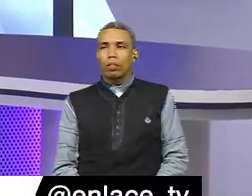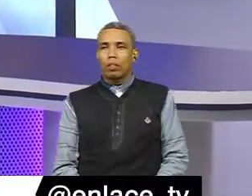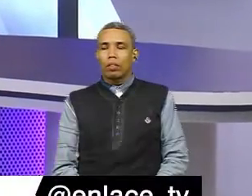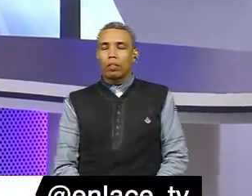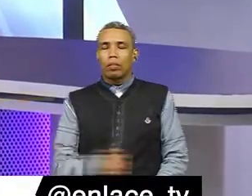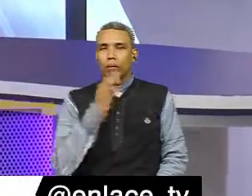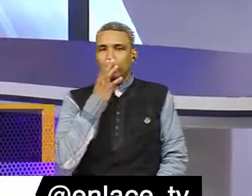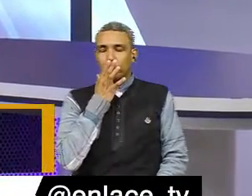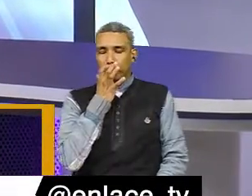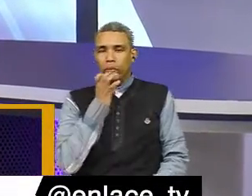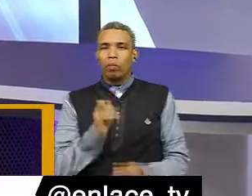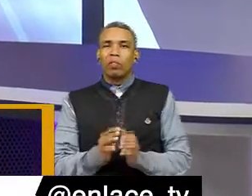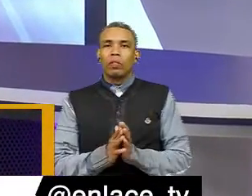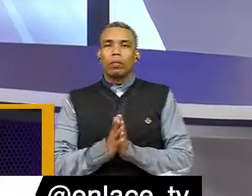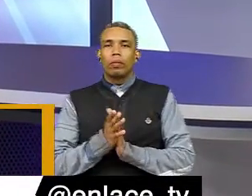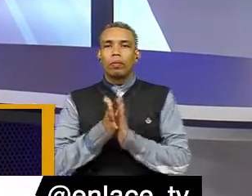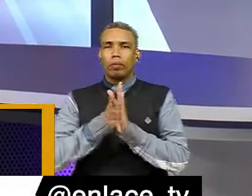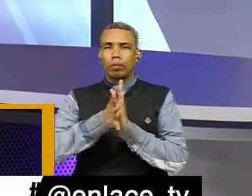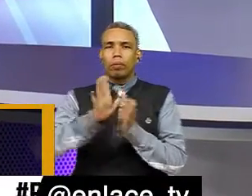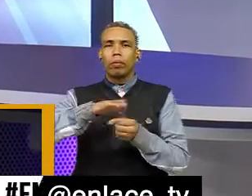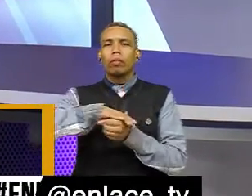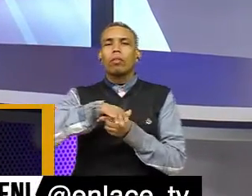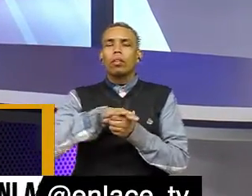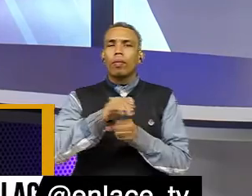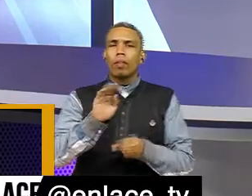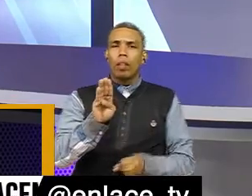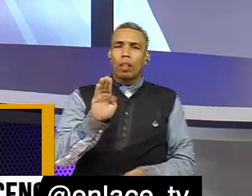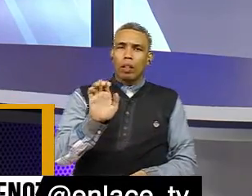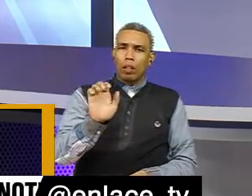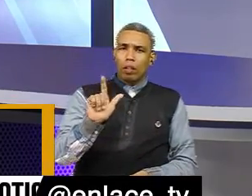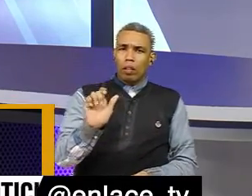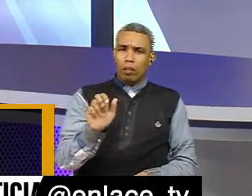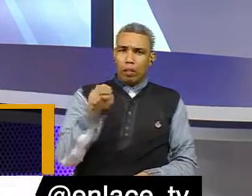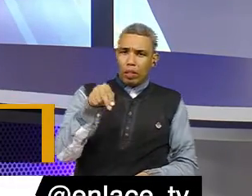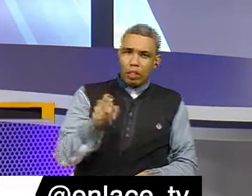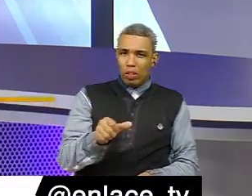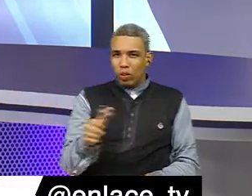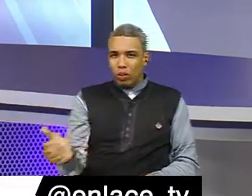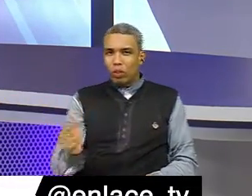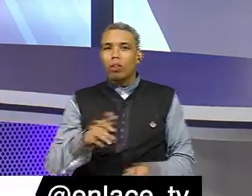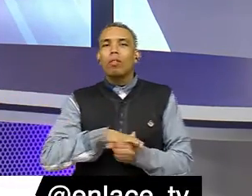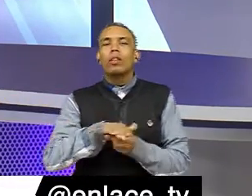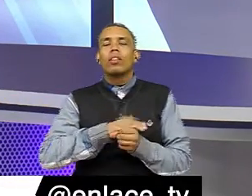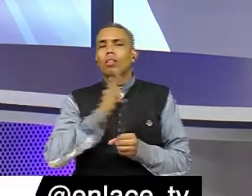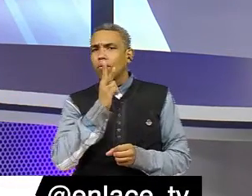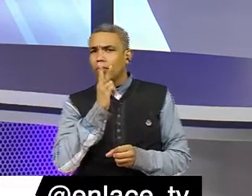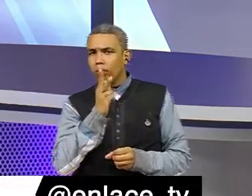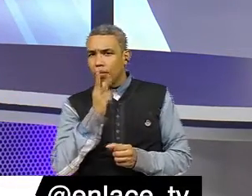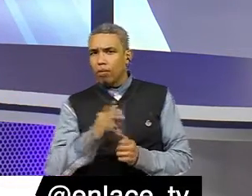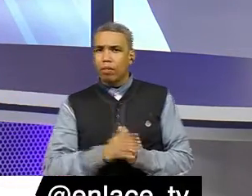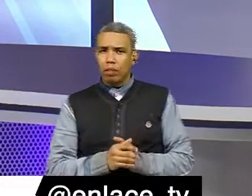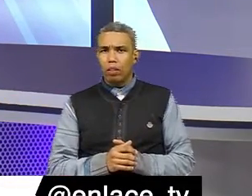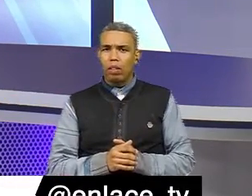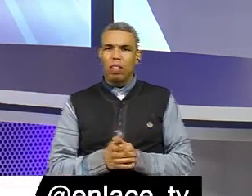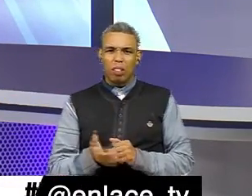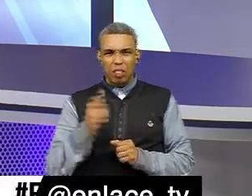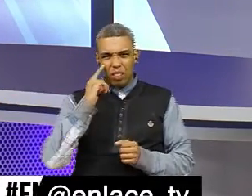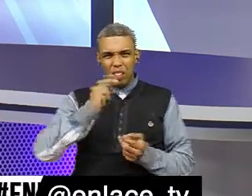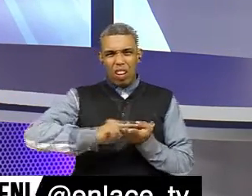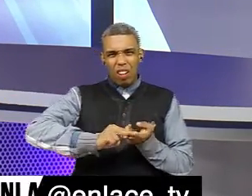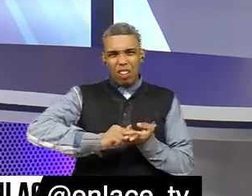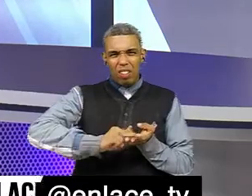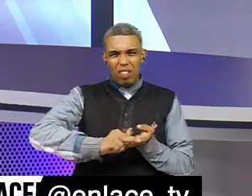Iniciamos con la información. Comunidad de los barrios Belén y Jerusalén bloquearon hoy la vía férrea para reclamar de la Agencia Nacional de Infraestructura, ANI,